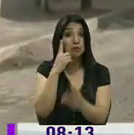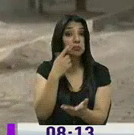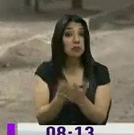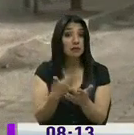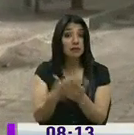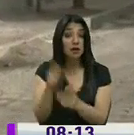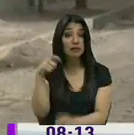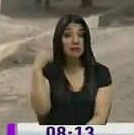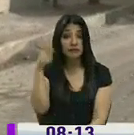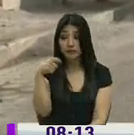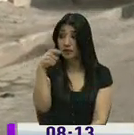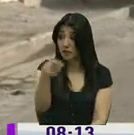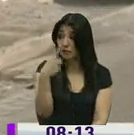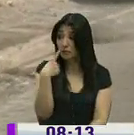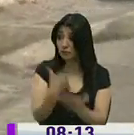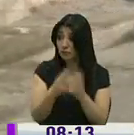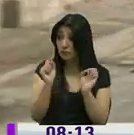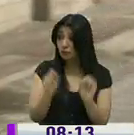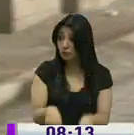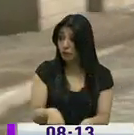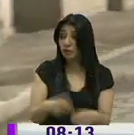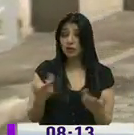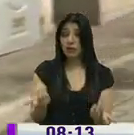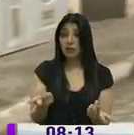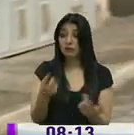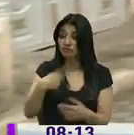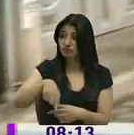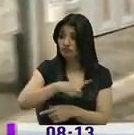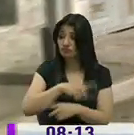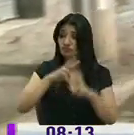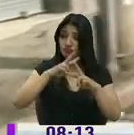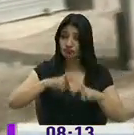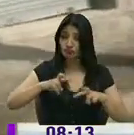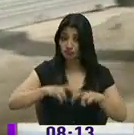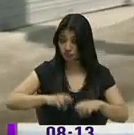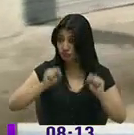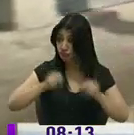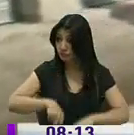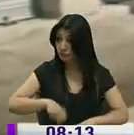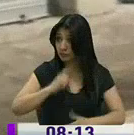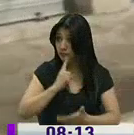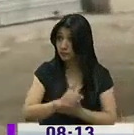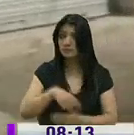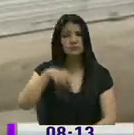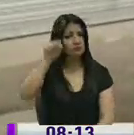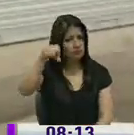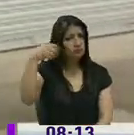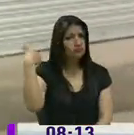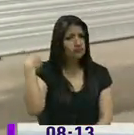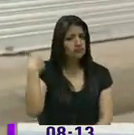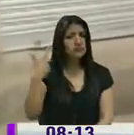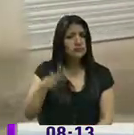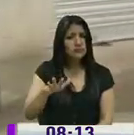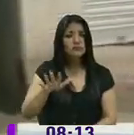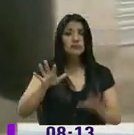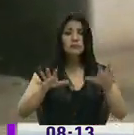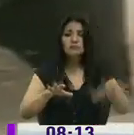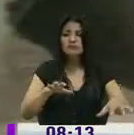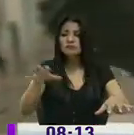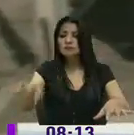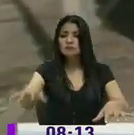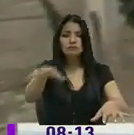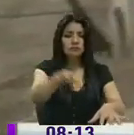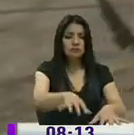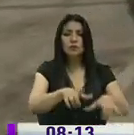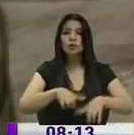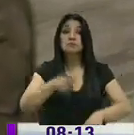nacional está evidencia en vídeo para que puedan investigar cuáles son estas bandas si nosotros tenemos en puntos estratégicos gracias